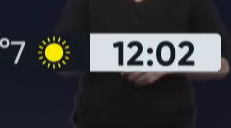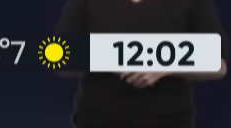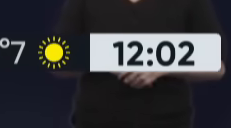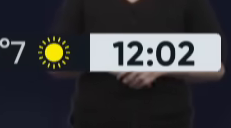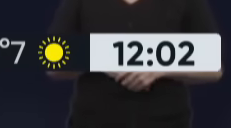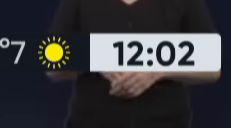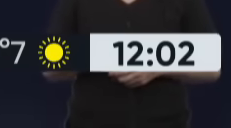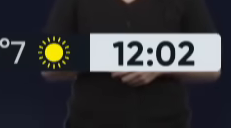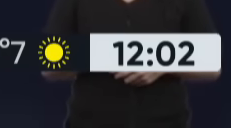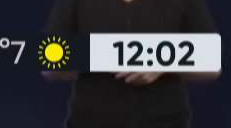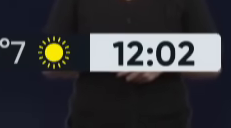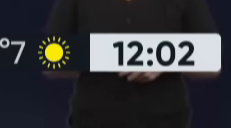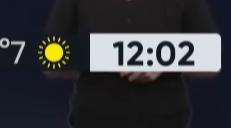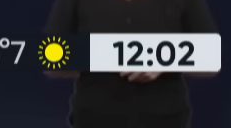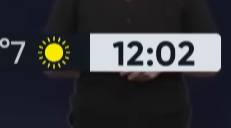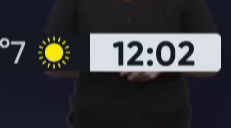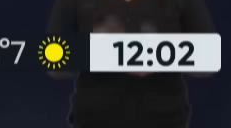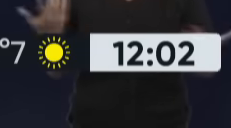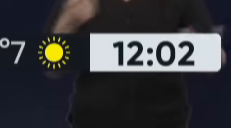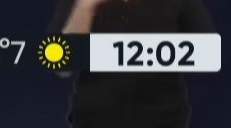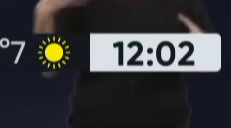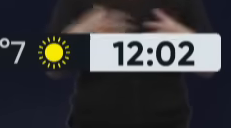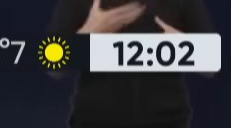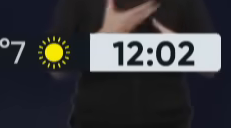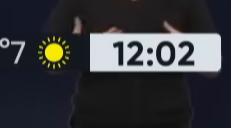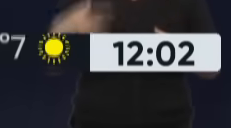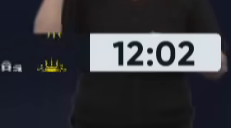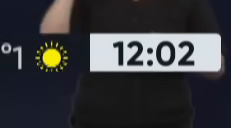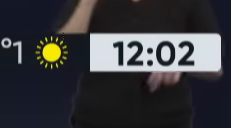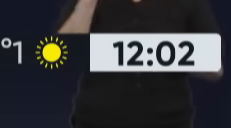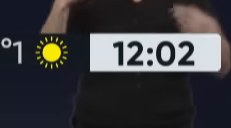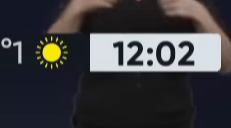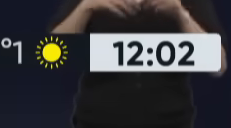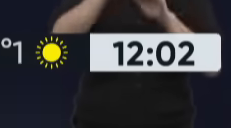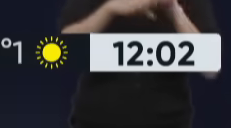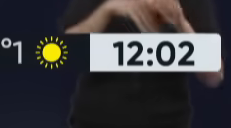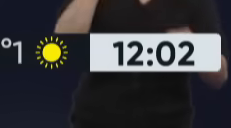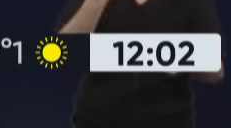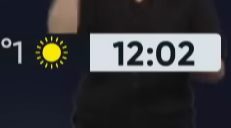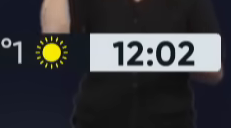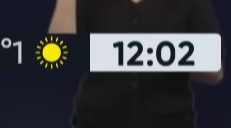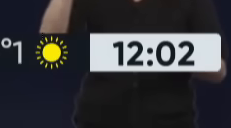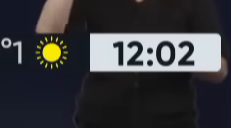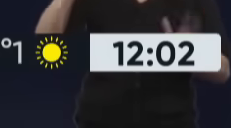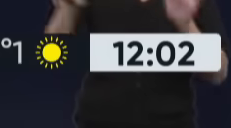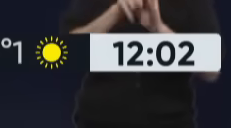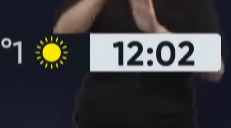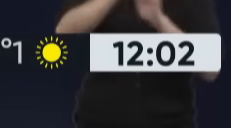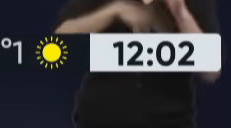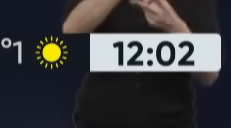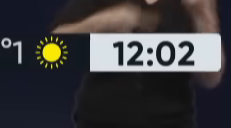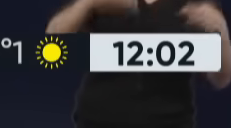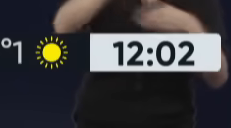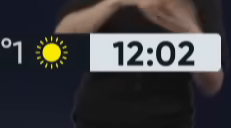metas que hemos tenido, como por ejemplo objetivos o cuestiones que queríamos hacer, como la ley bases, tuvimos un primer rechazo